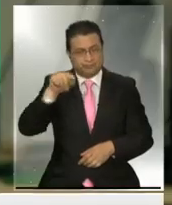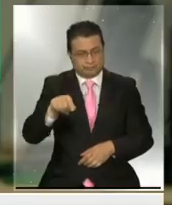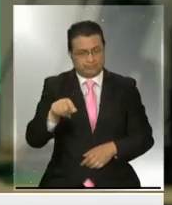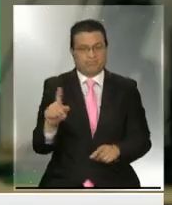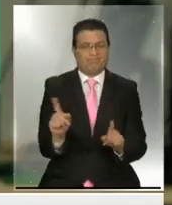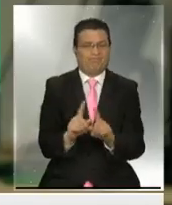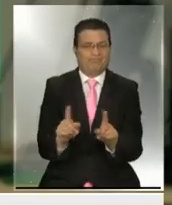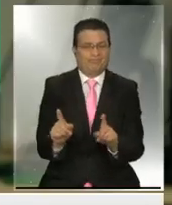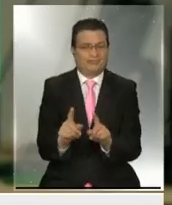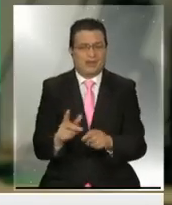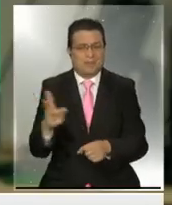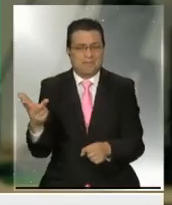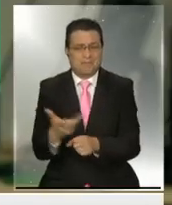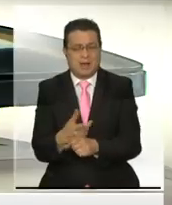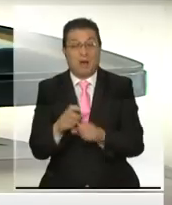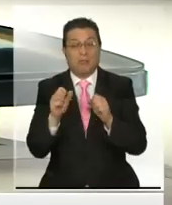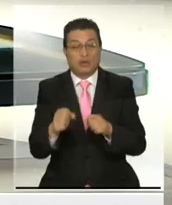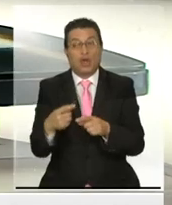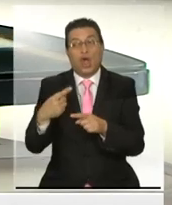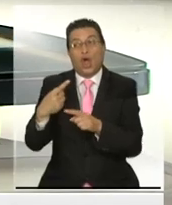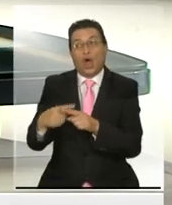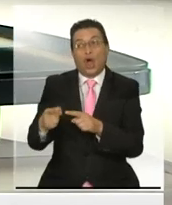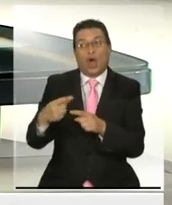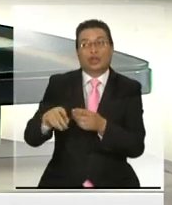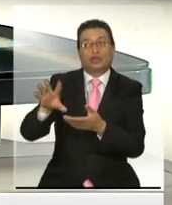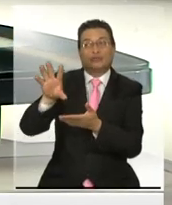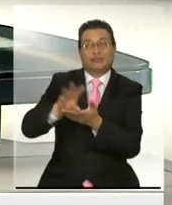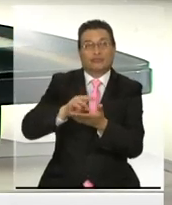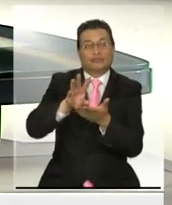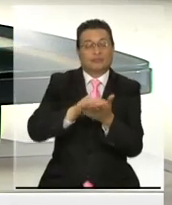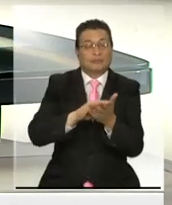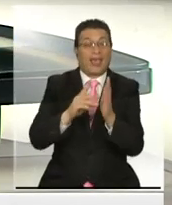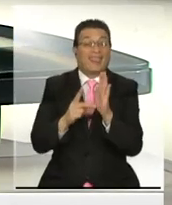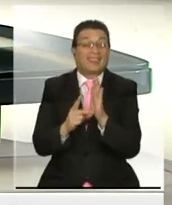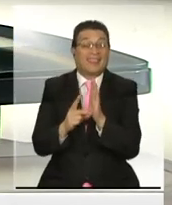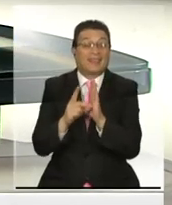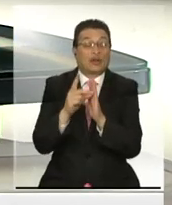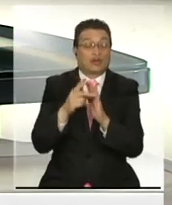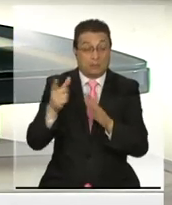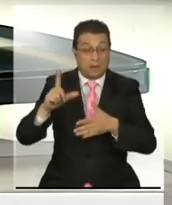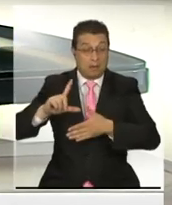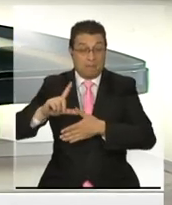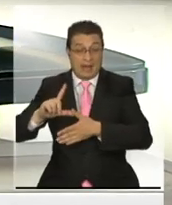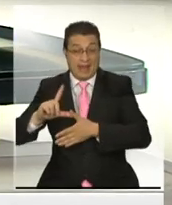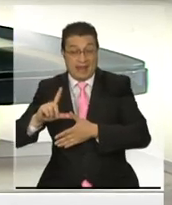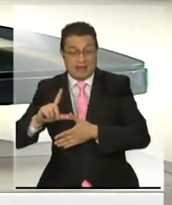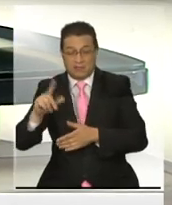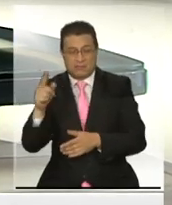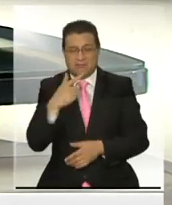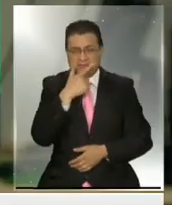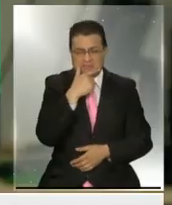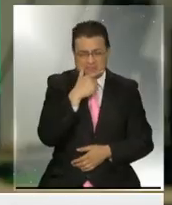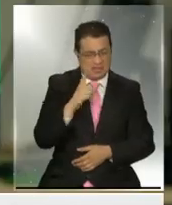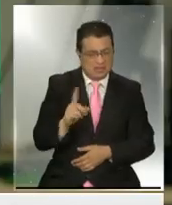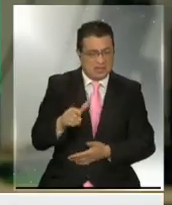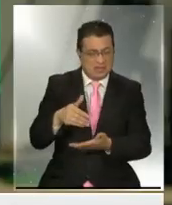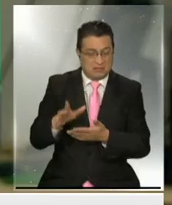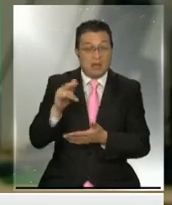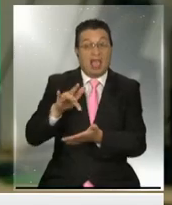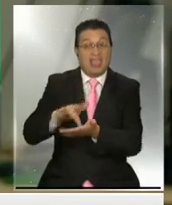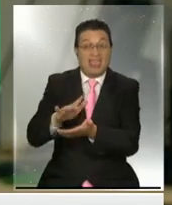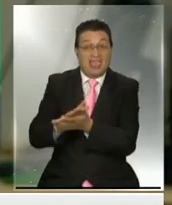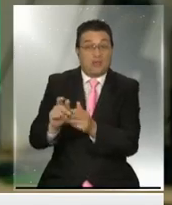a otros modelos de desarrollo que hoy día en américa latina están cuestionados como países que están